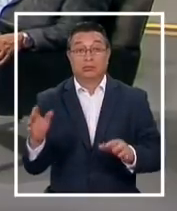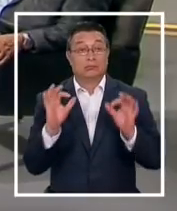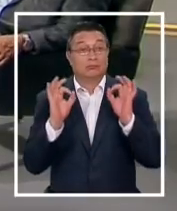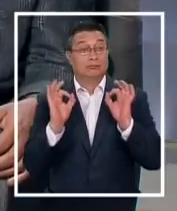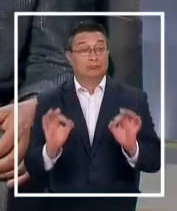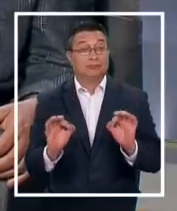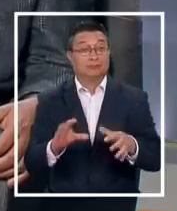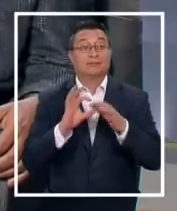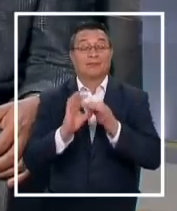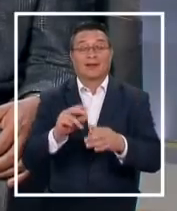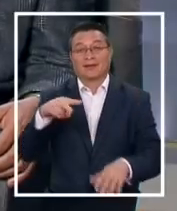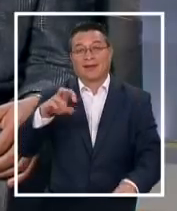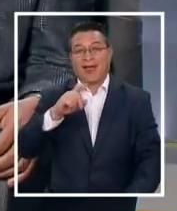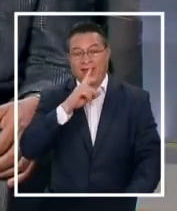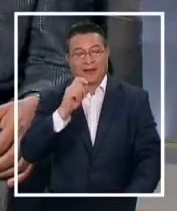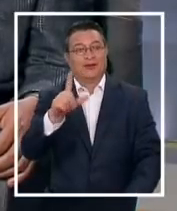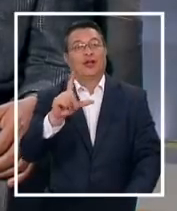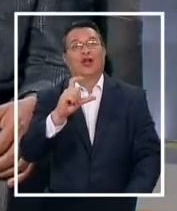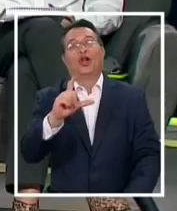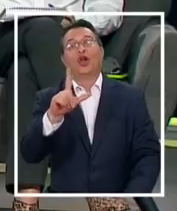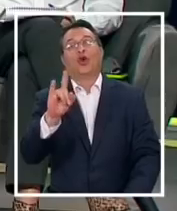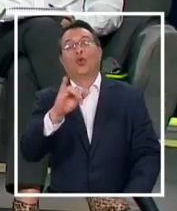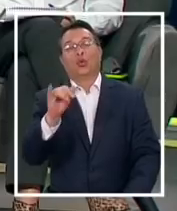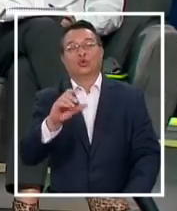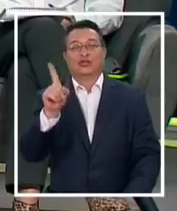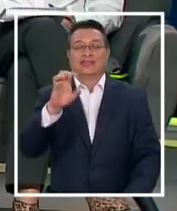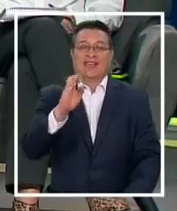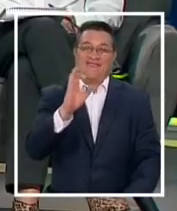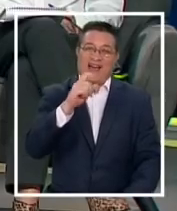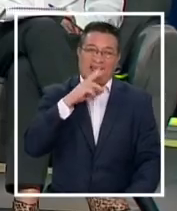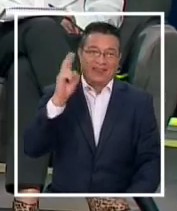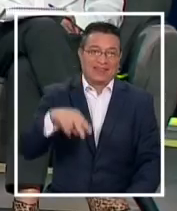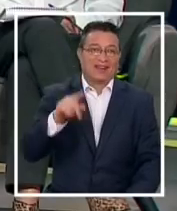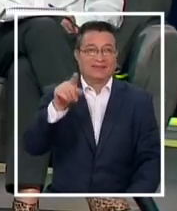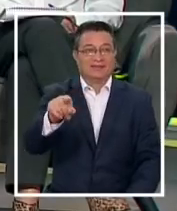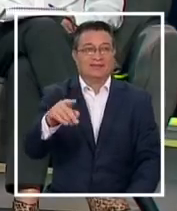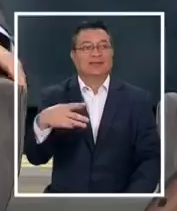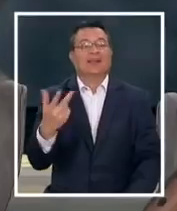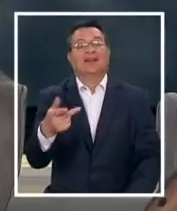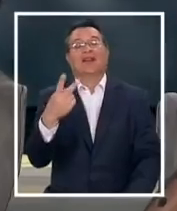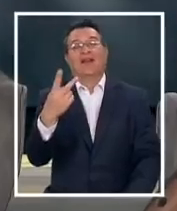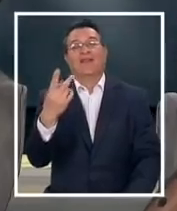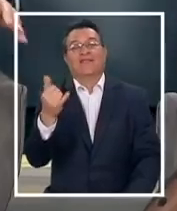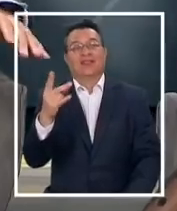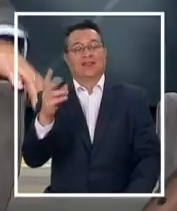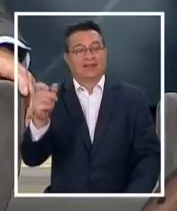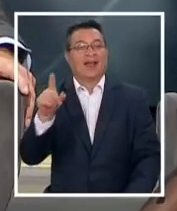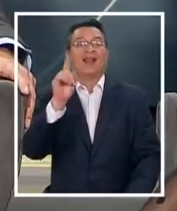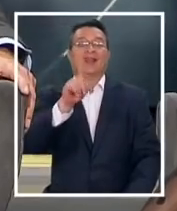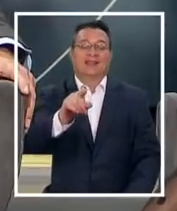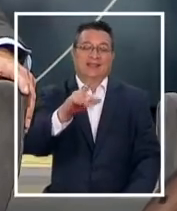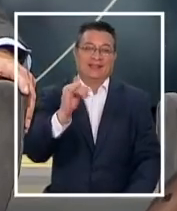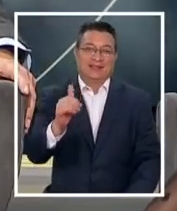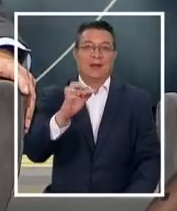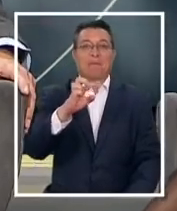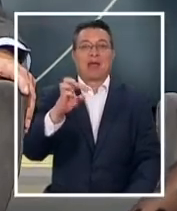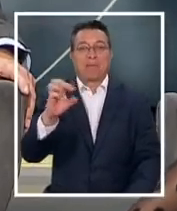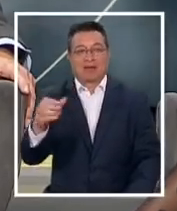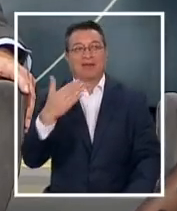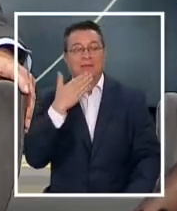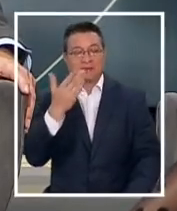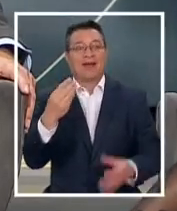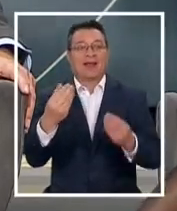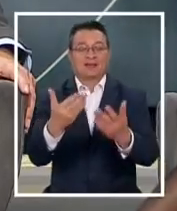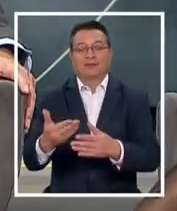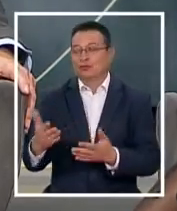gracias. Natalia también. Gracias. Luz, Sebastián de Polo. La última vez tenemos 15 minutos. Chao, chao. Panelista invitado, muchísimas gracias por estar aquí. Connie, como